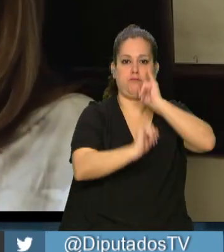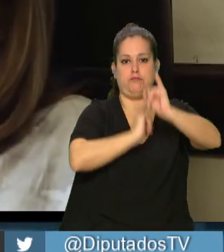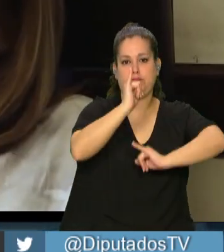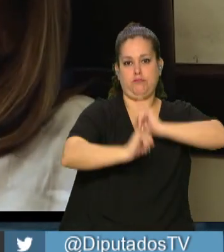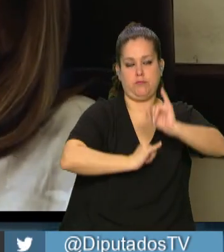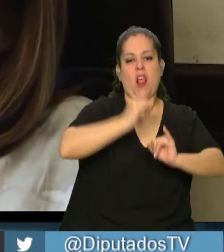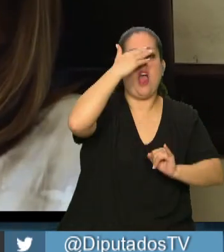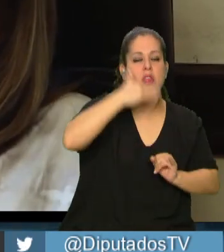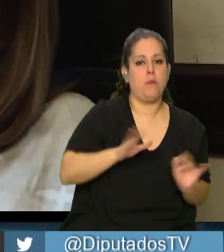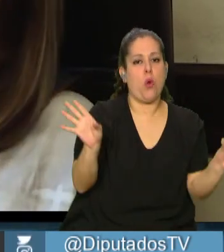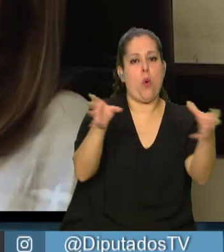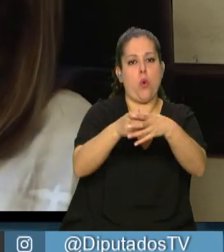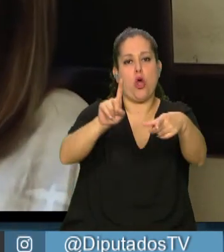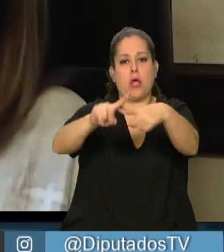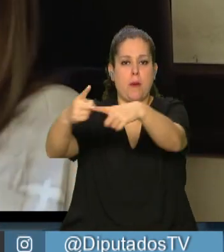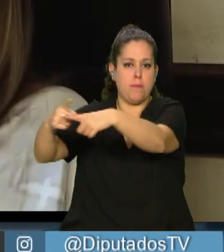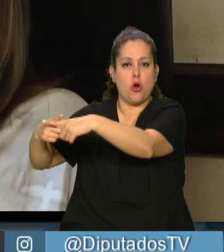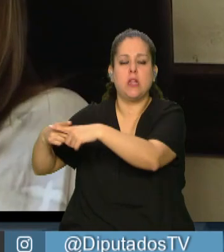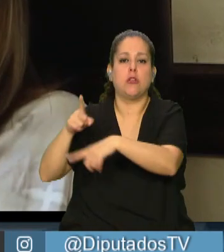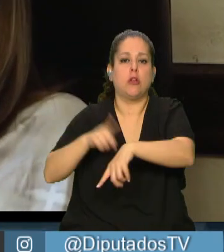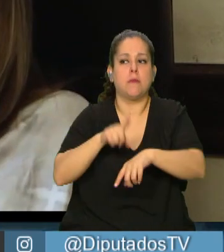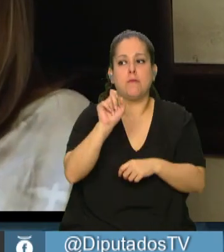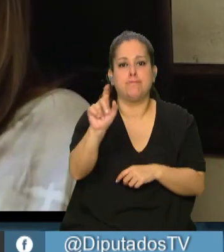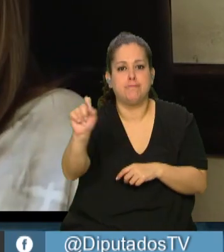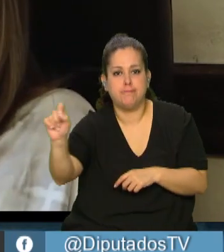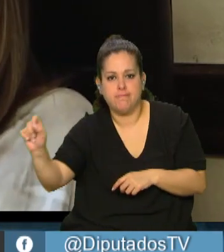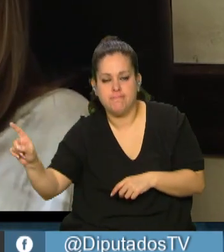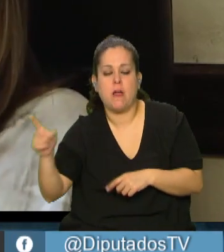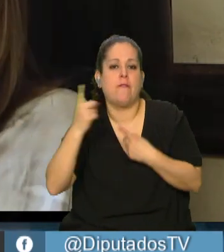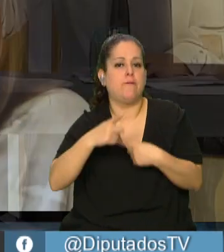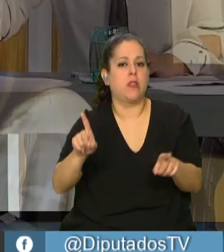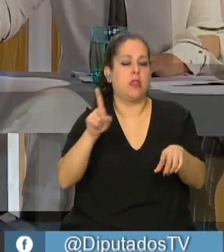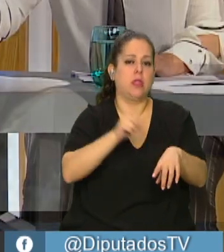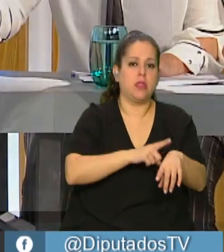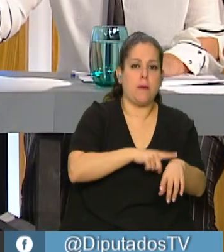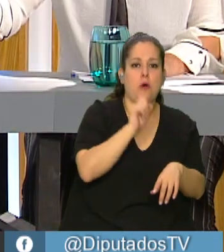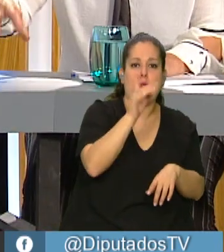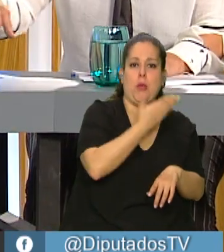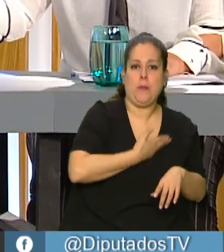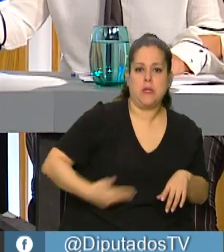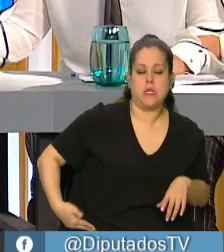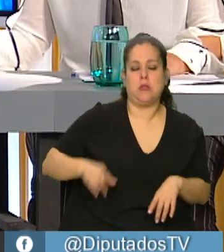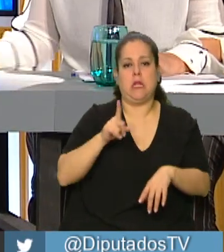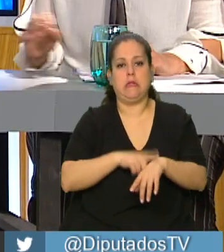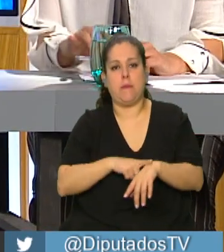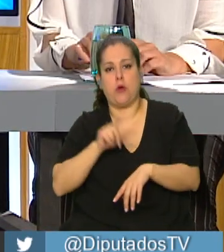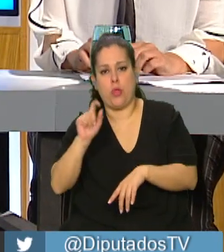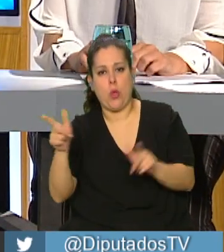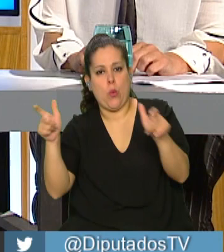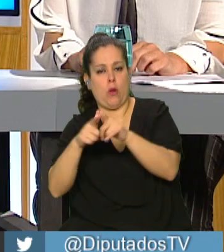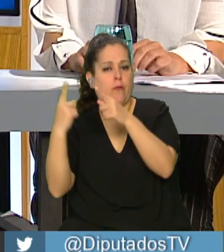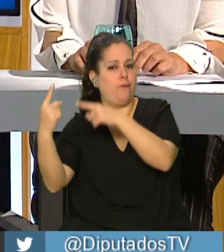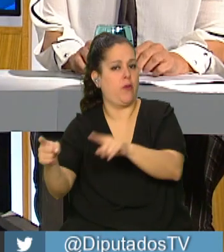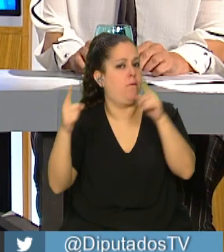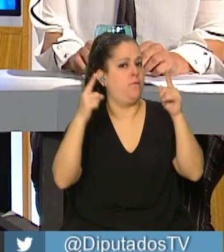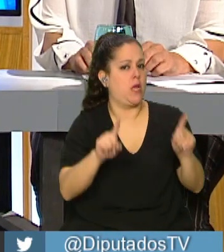tienen un tiempo determinado. Es un tiempo para el miembro informante, otro tiempo para el presidente del bloque, otro tiempo para los diputados individuales. Sí, para